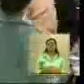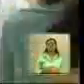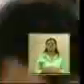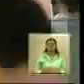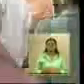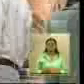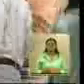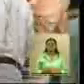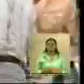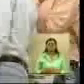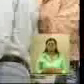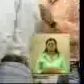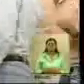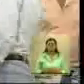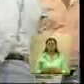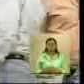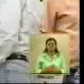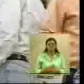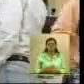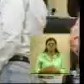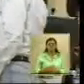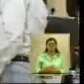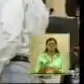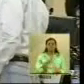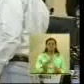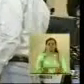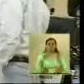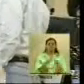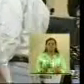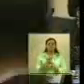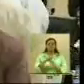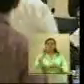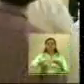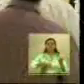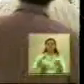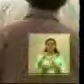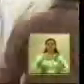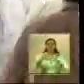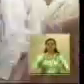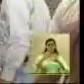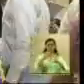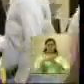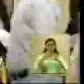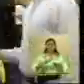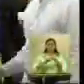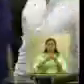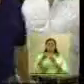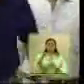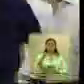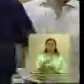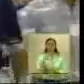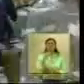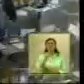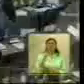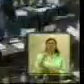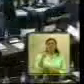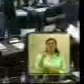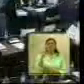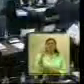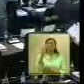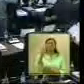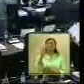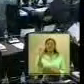Señor secretario, sírvase leer la comunicación que ha entregado la mesa número 10. Sí, señor presidente, es una fe de ratas que